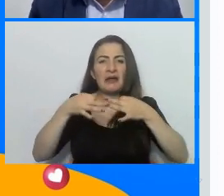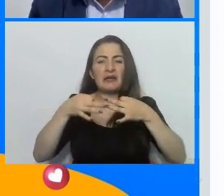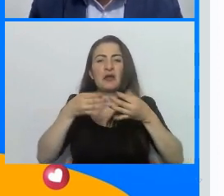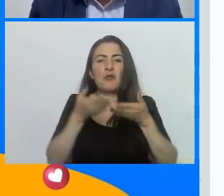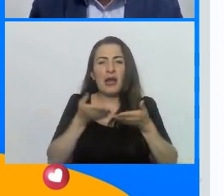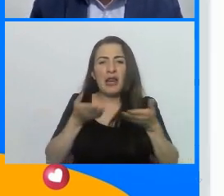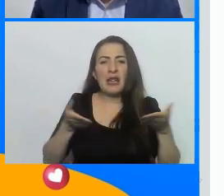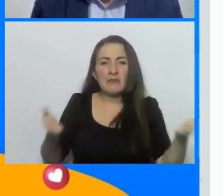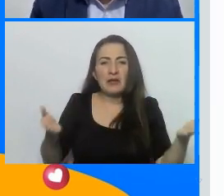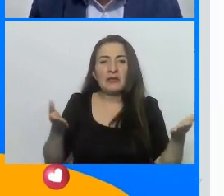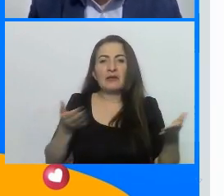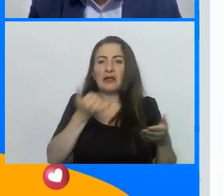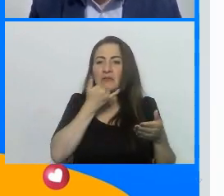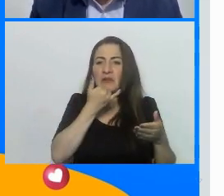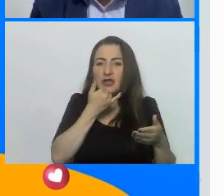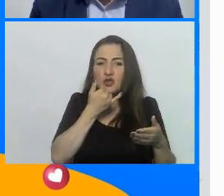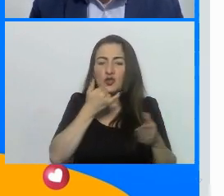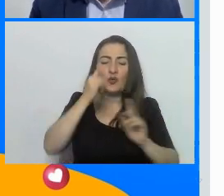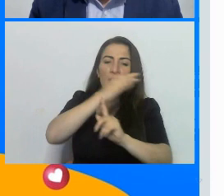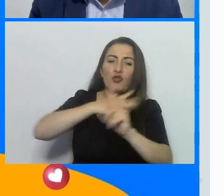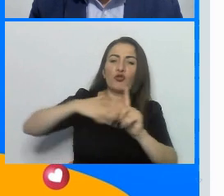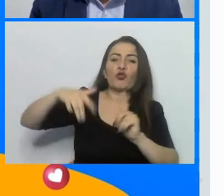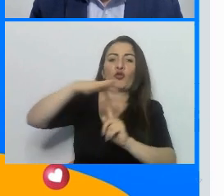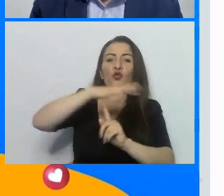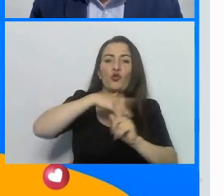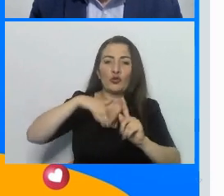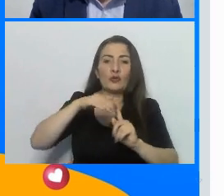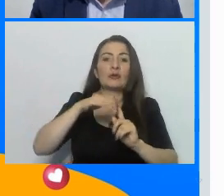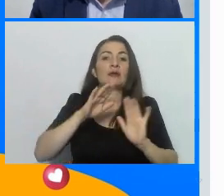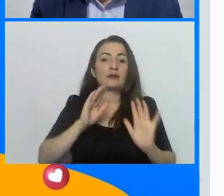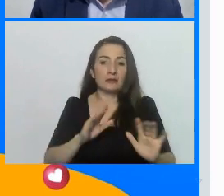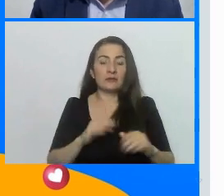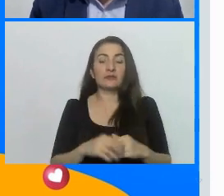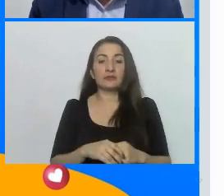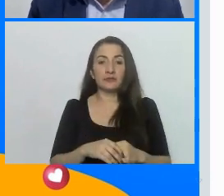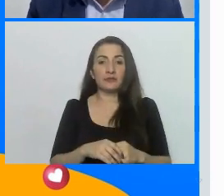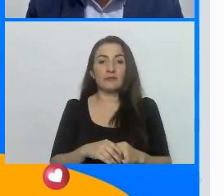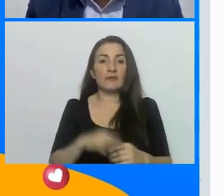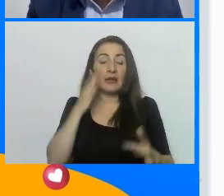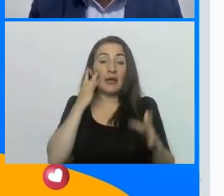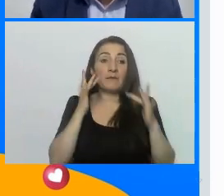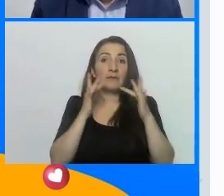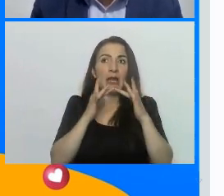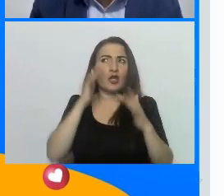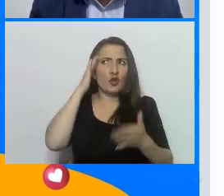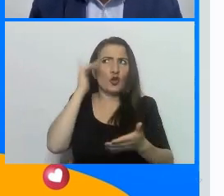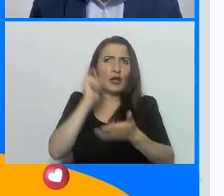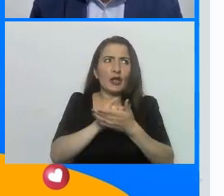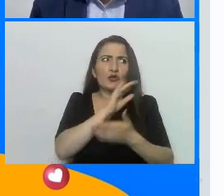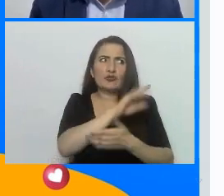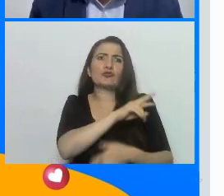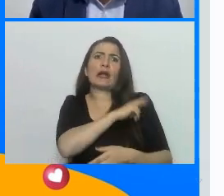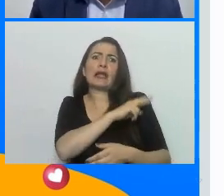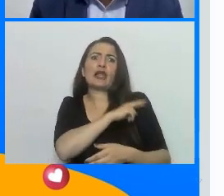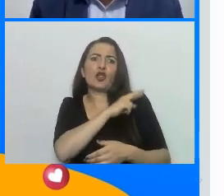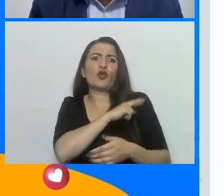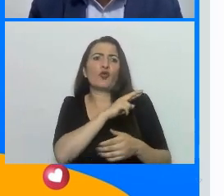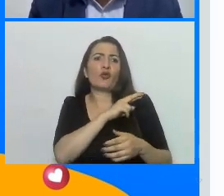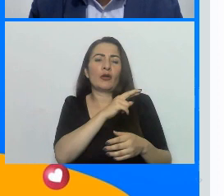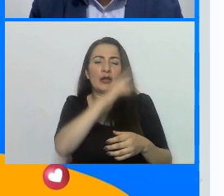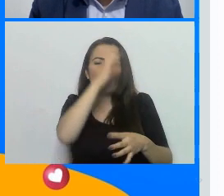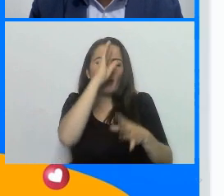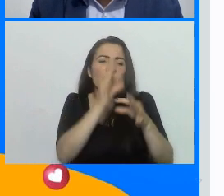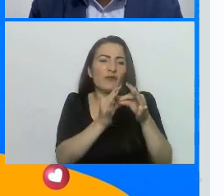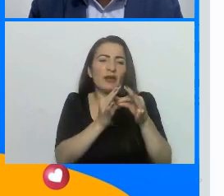elementos que sucedían en el entorno, y solo lo aplicaba a la creencia, a la religión. Entonces, esa época del